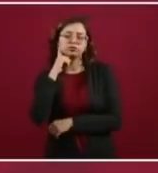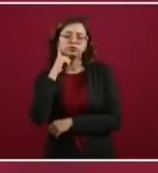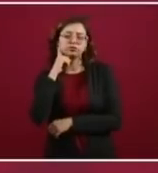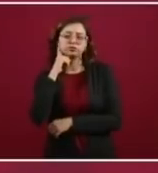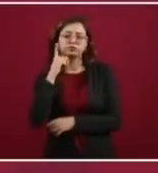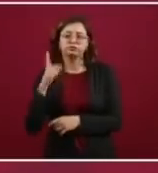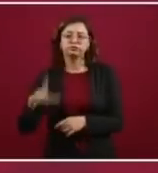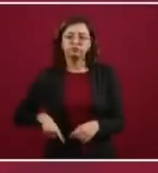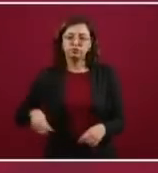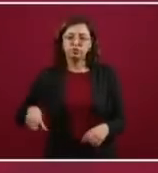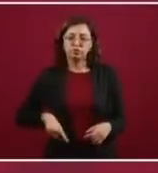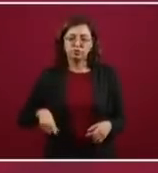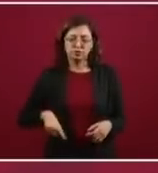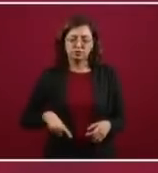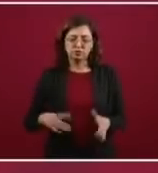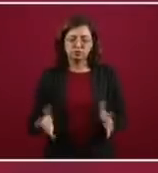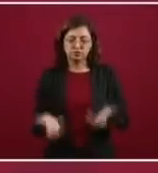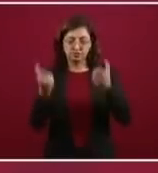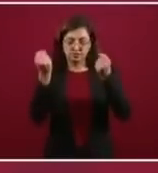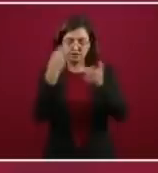que el gobierno iba a comprar las acciones,